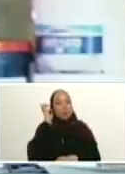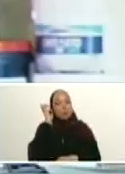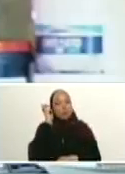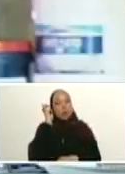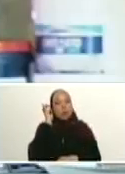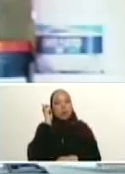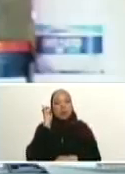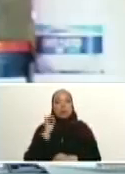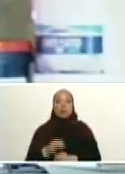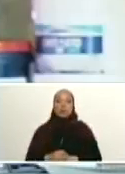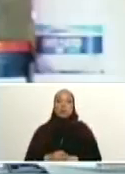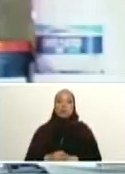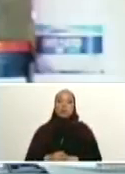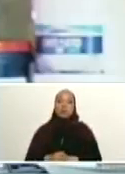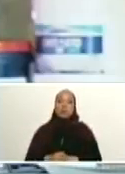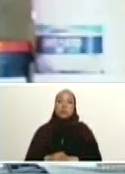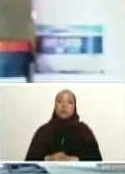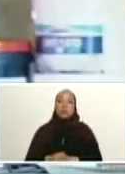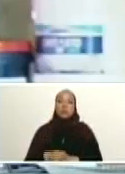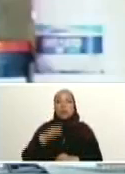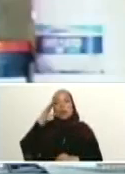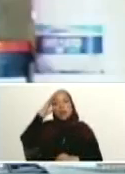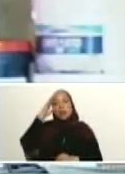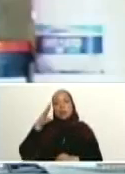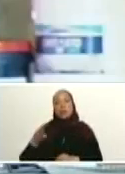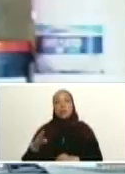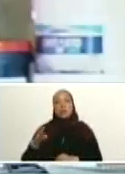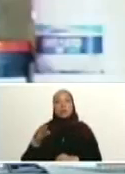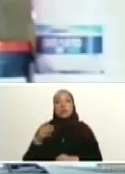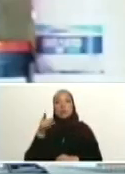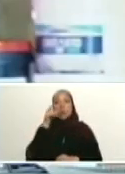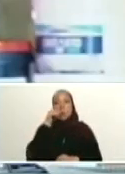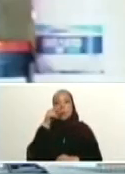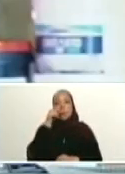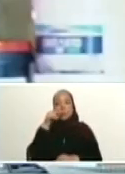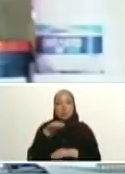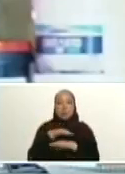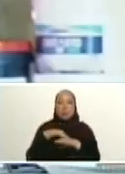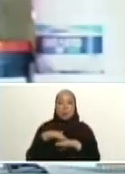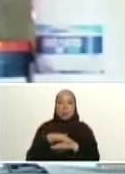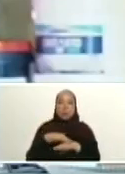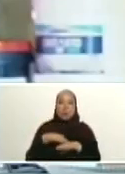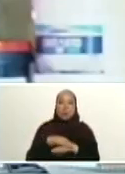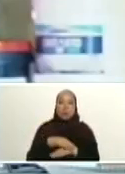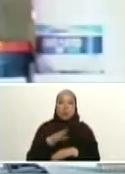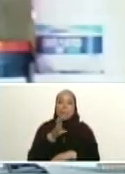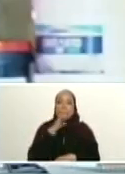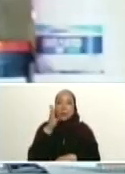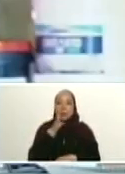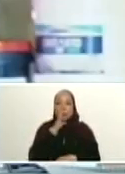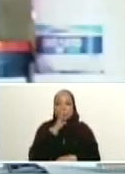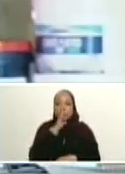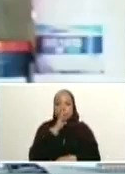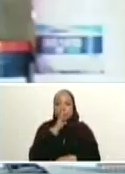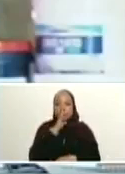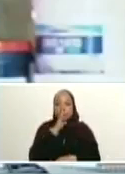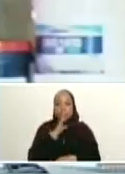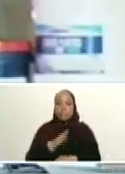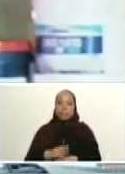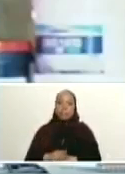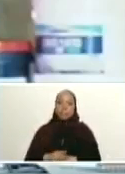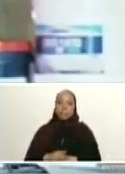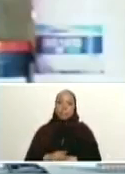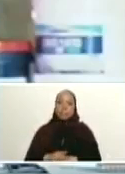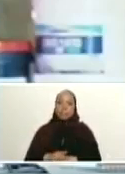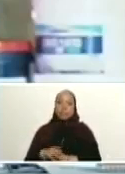Montoya, el general de división Pedro González Ovalles, comandante de la SODI Barinas, y el